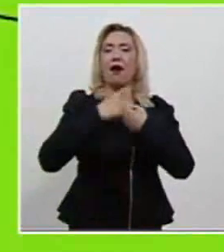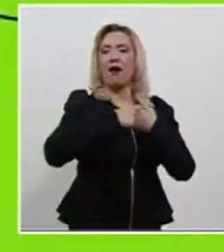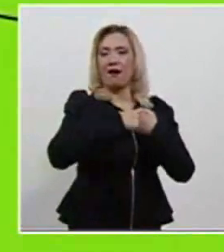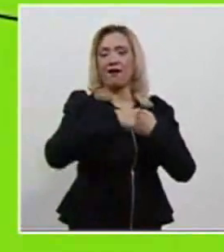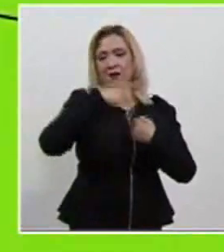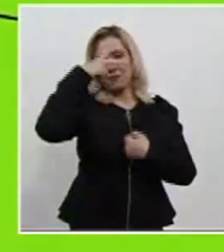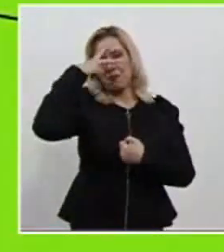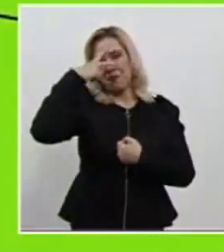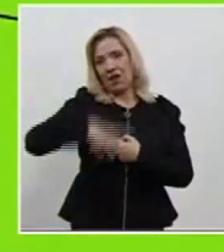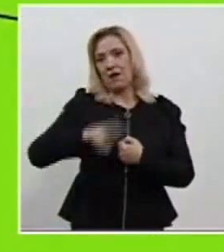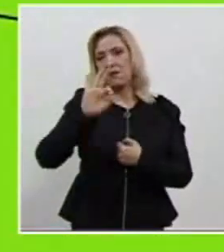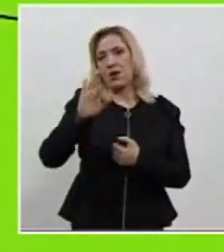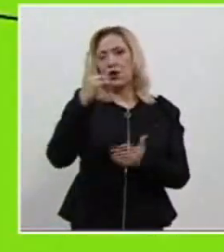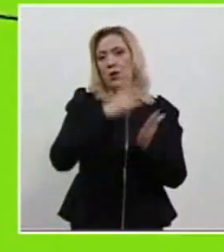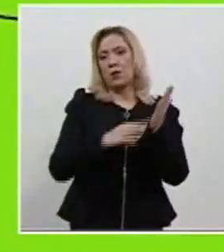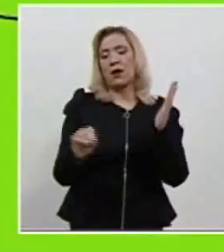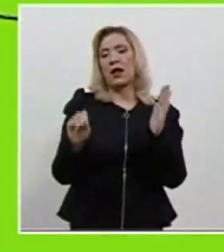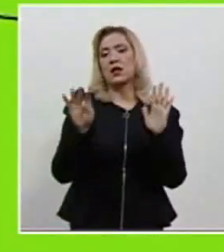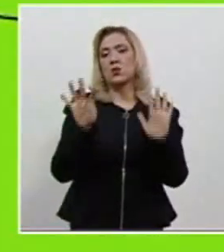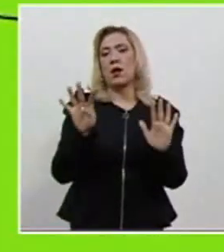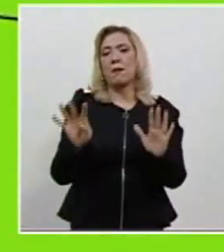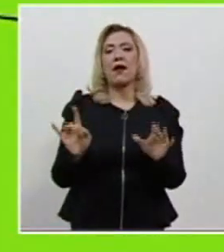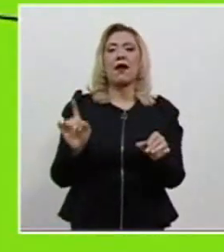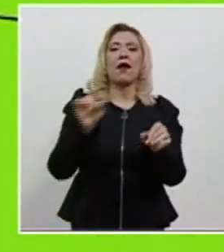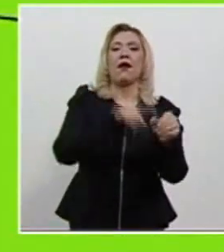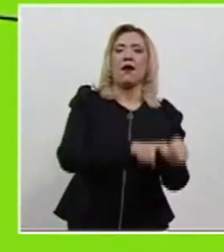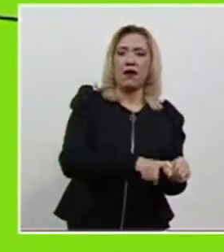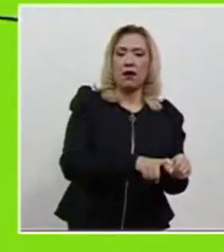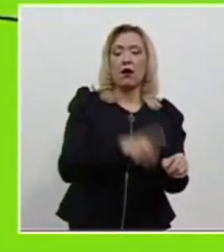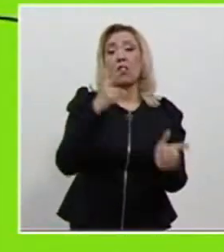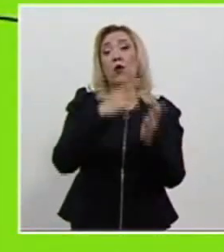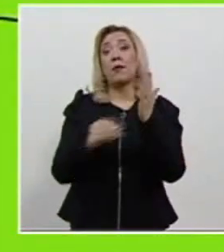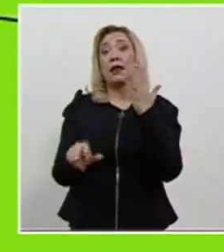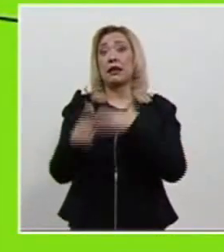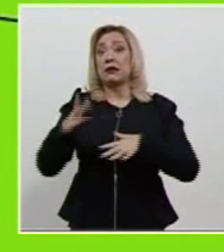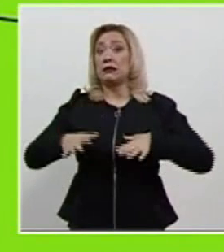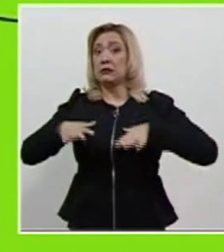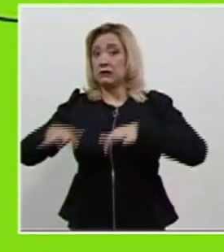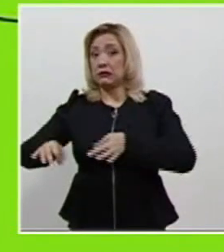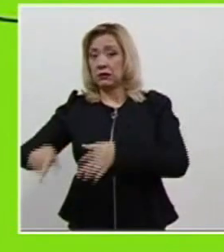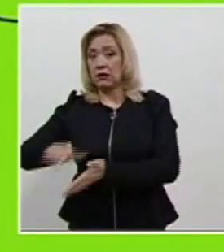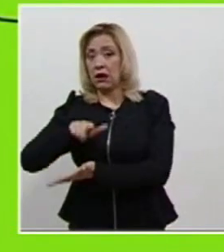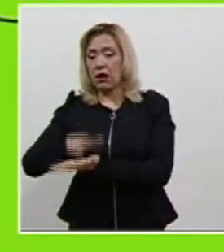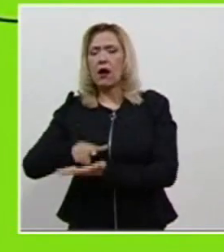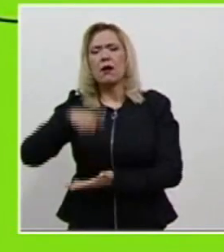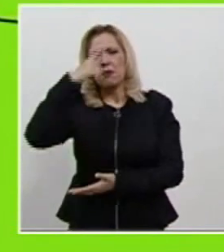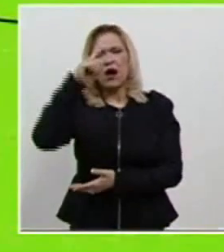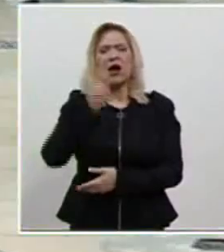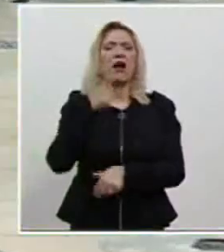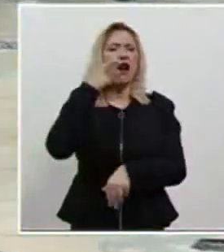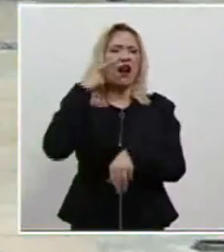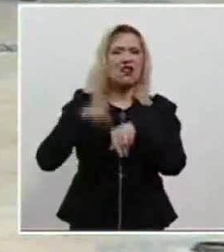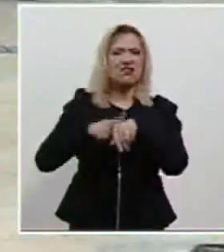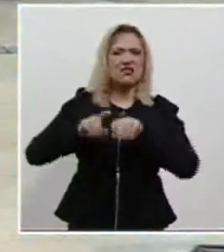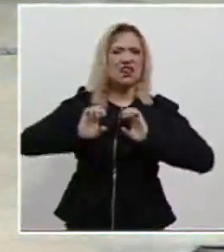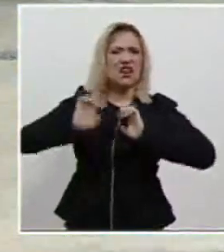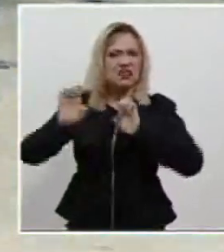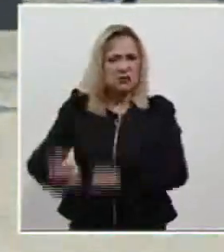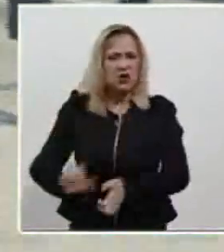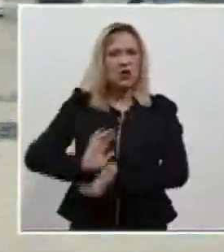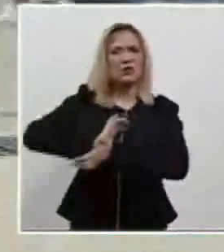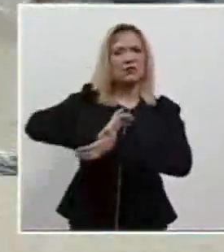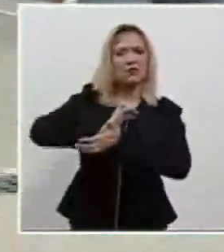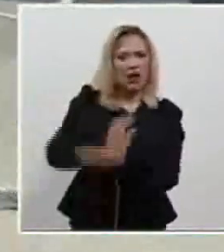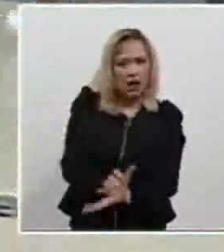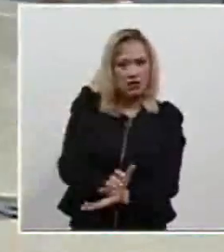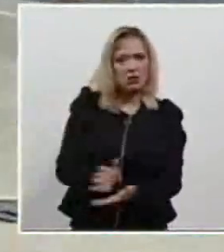es parte desde 2019. Este instrumento jurídico establece definiciones para el racismo y la discriminación,